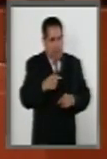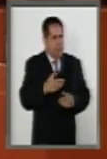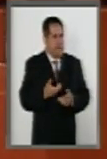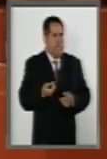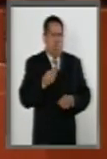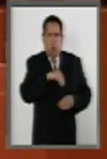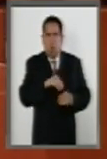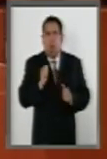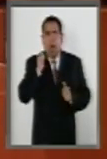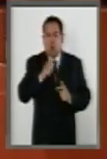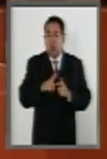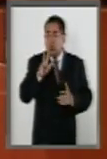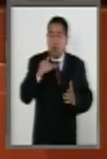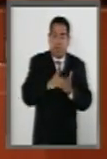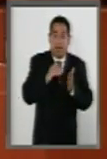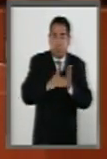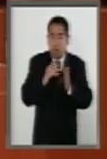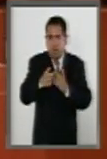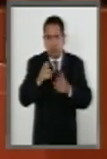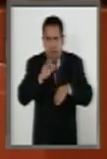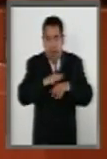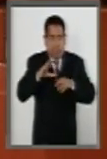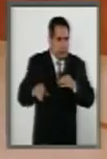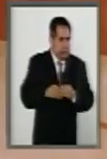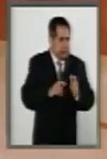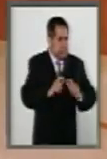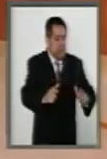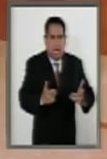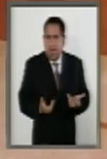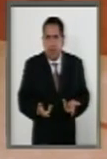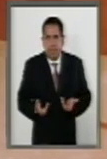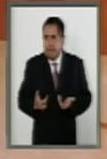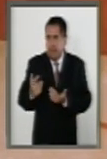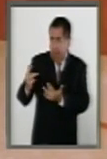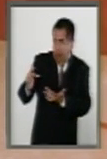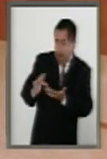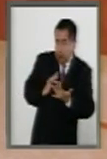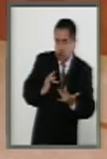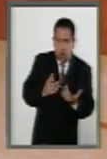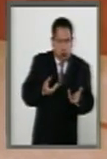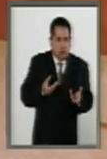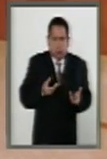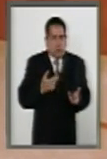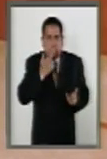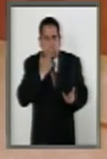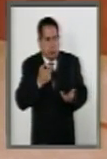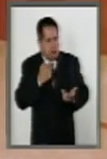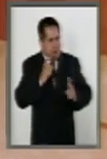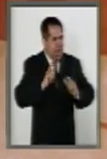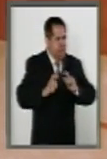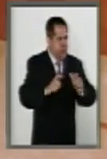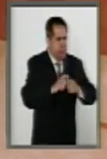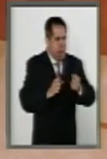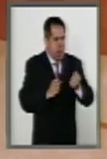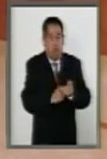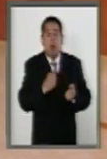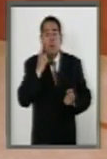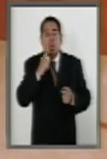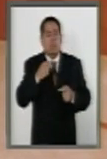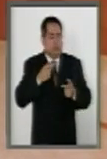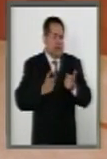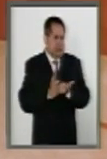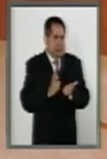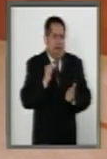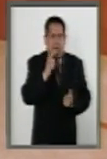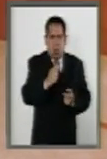mil millones de pesos adicionales. Estos apoyos no servirán para, solo servirán para